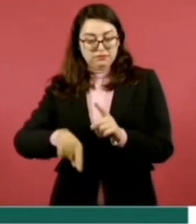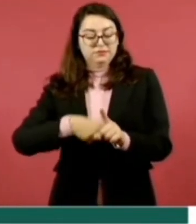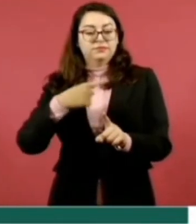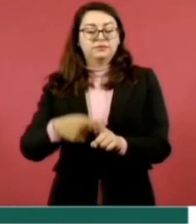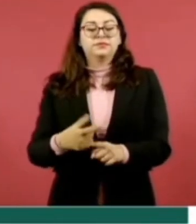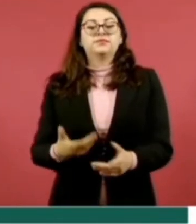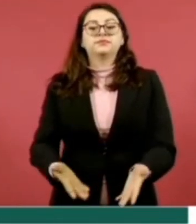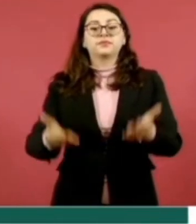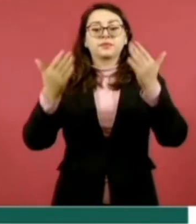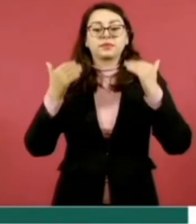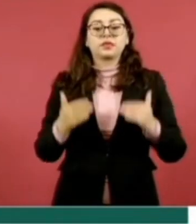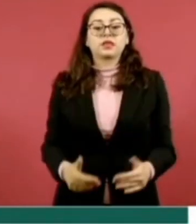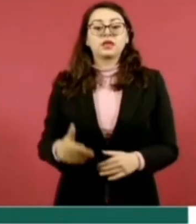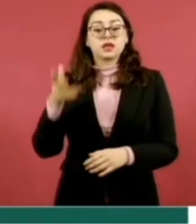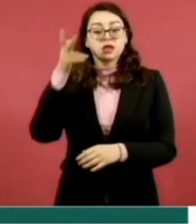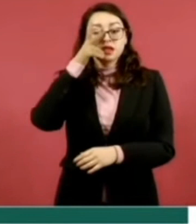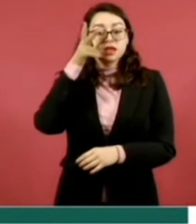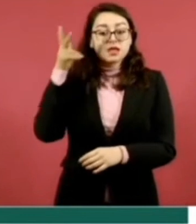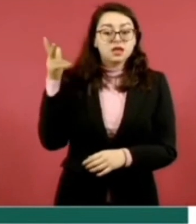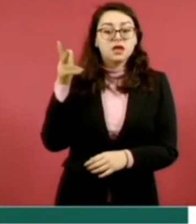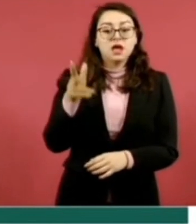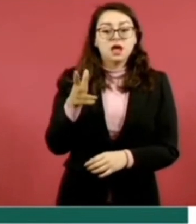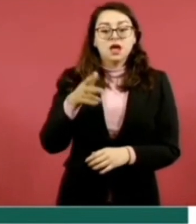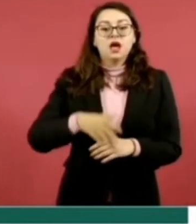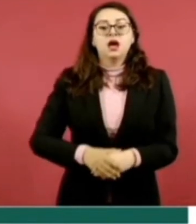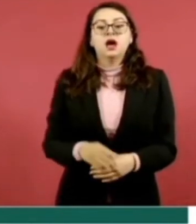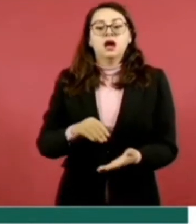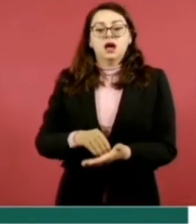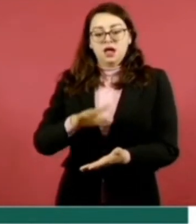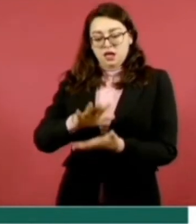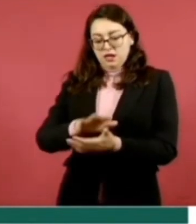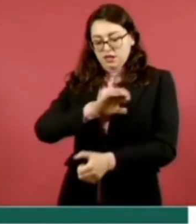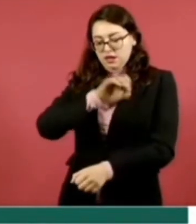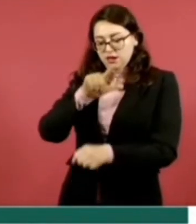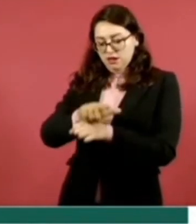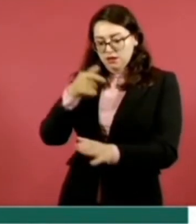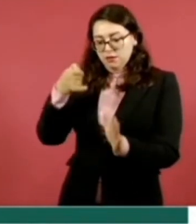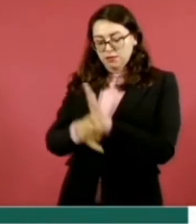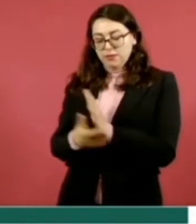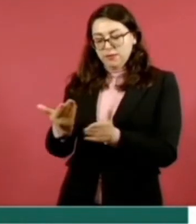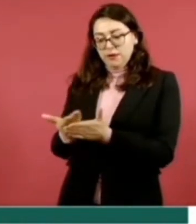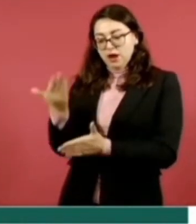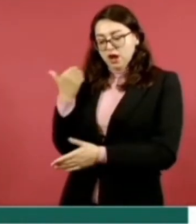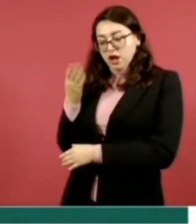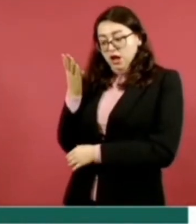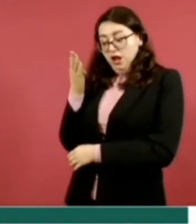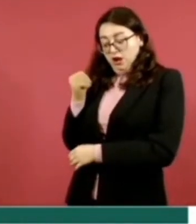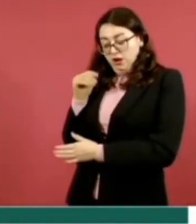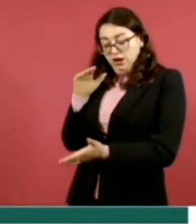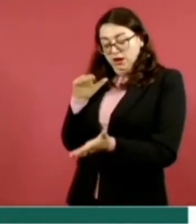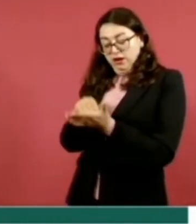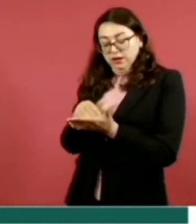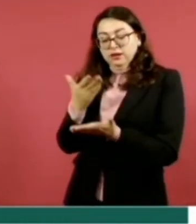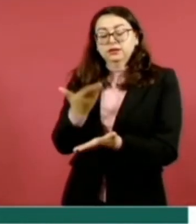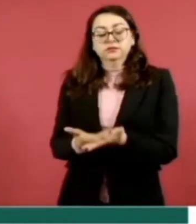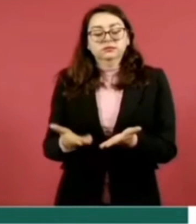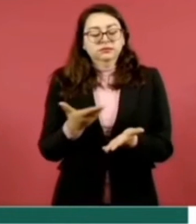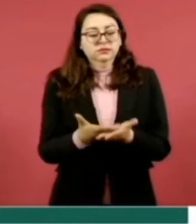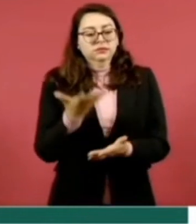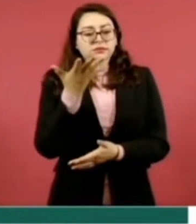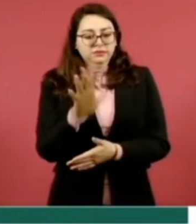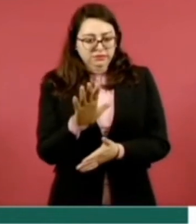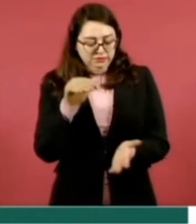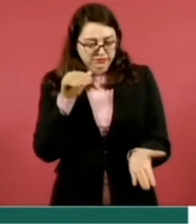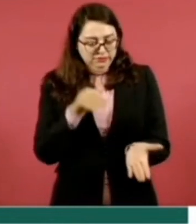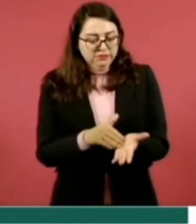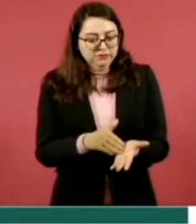Hidalgo, las consultas de especialidad pasaron de 9,000 10.271 a 10.940,